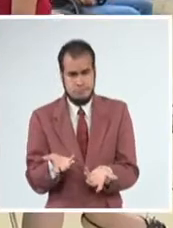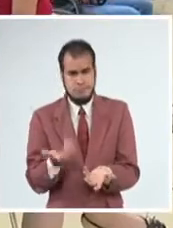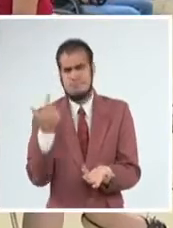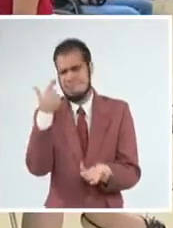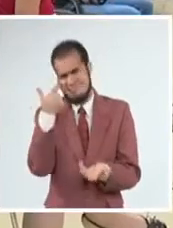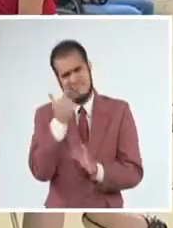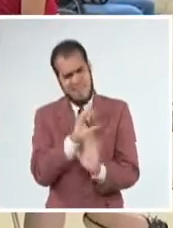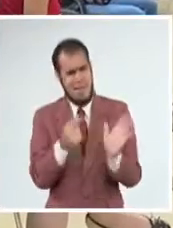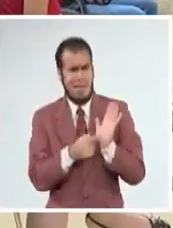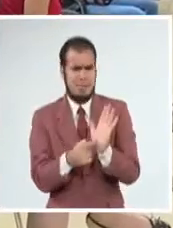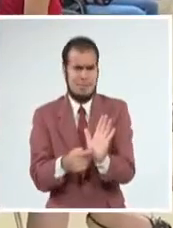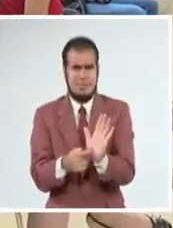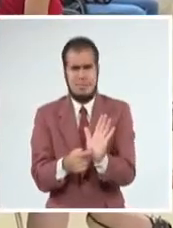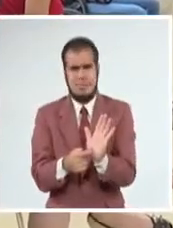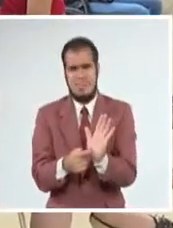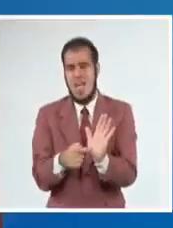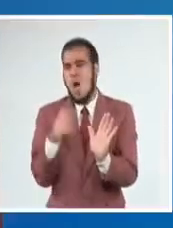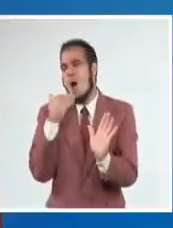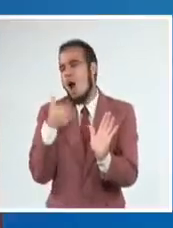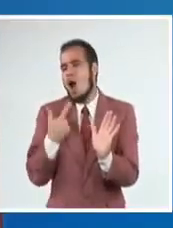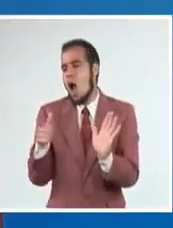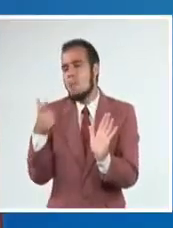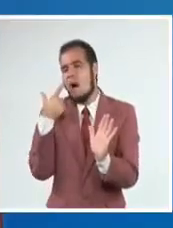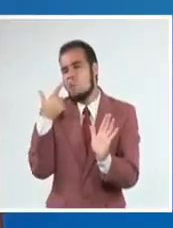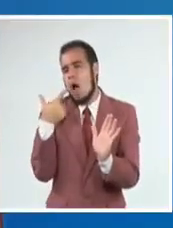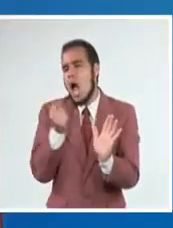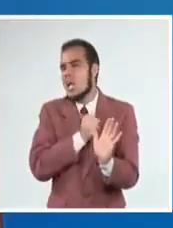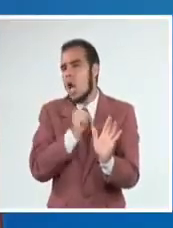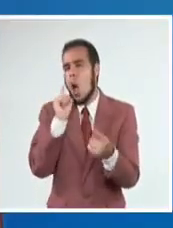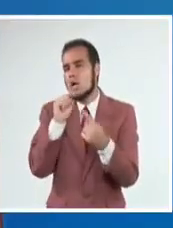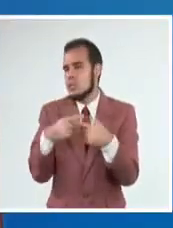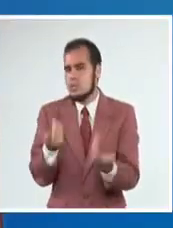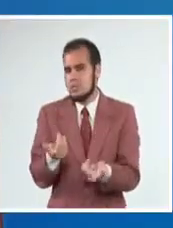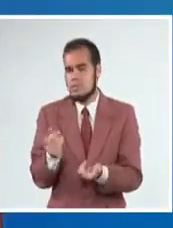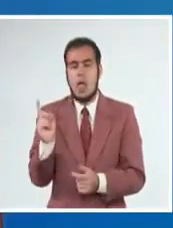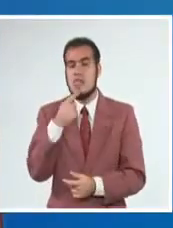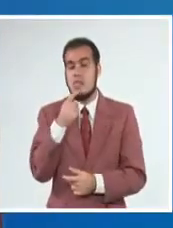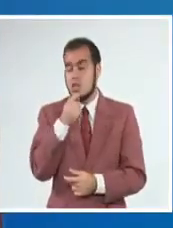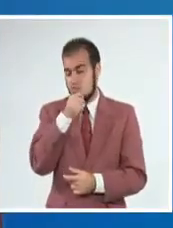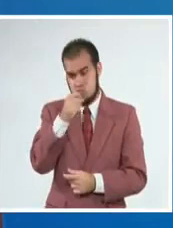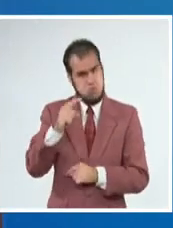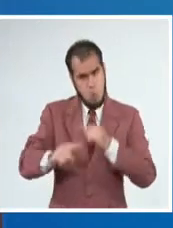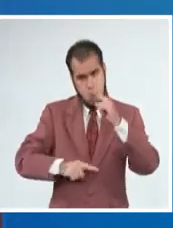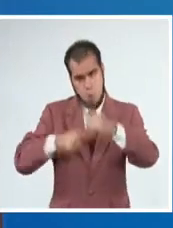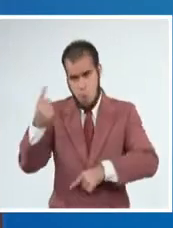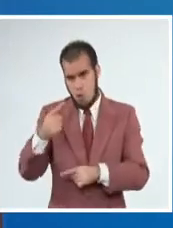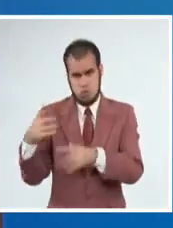los verdaderos intereses del imperio. Acuso al gobierno de los Estados Unidos